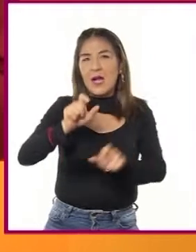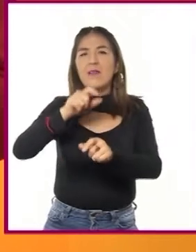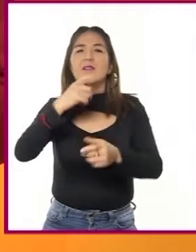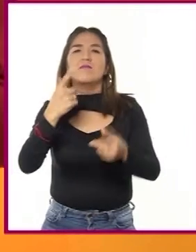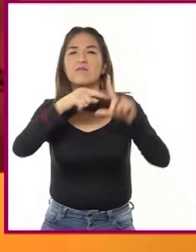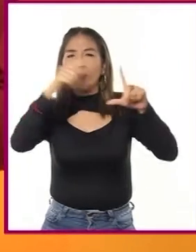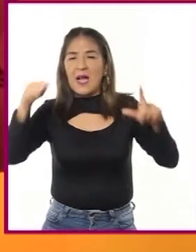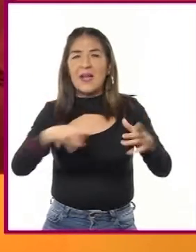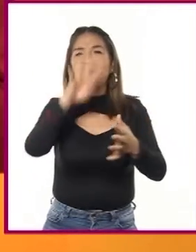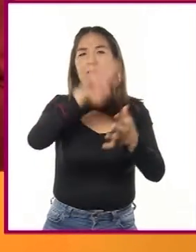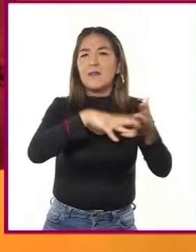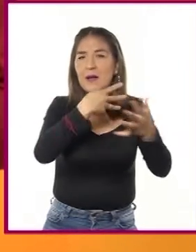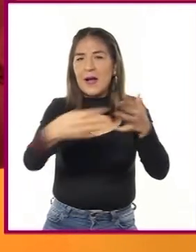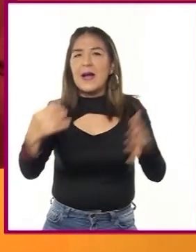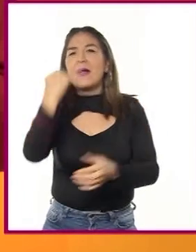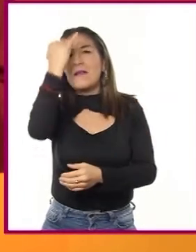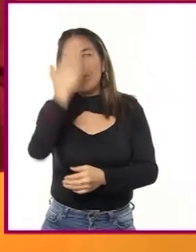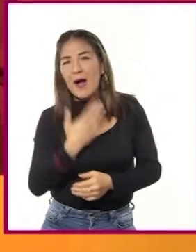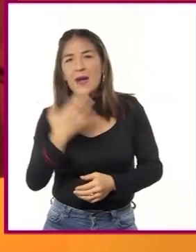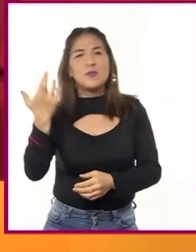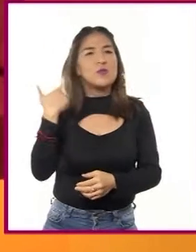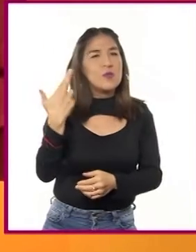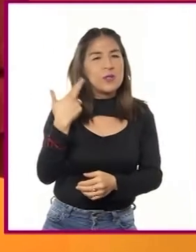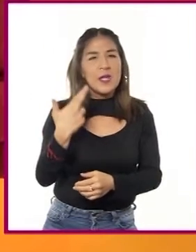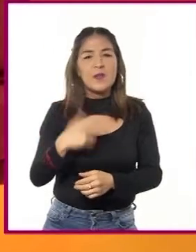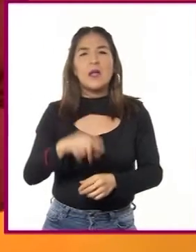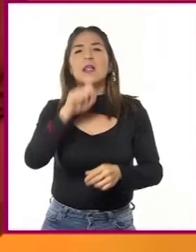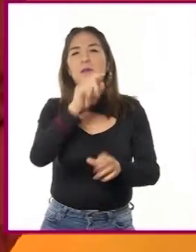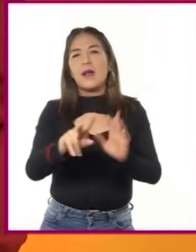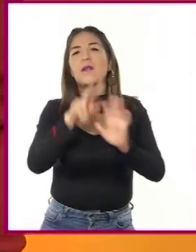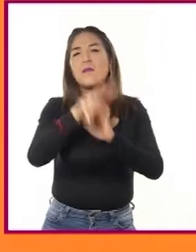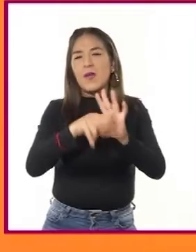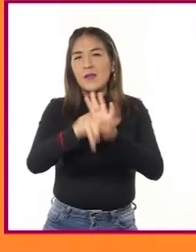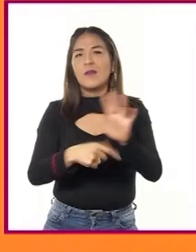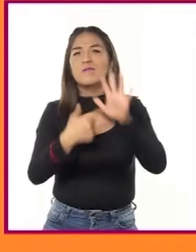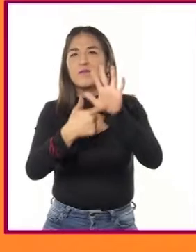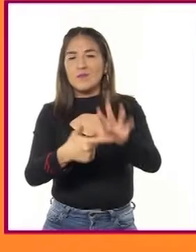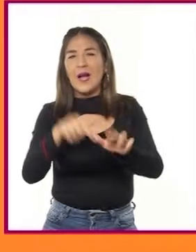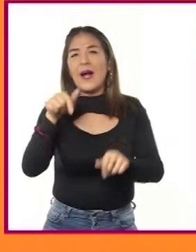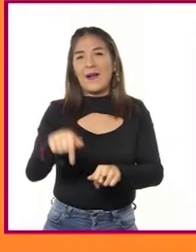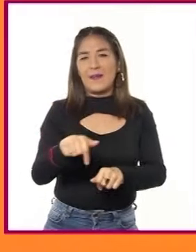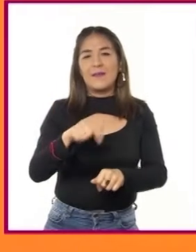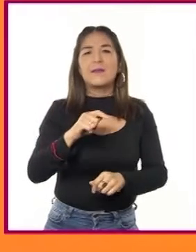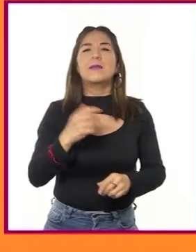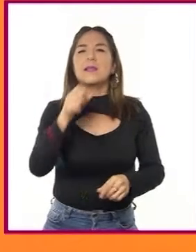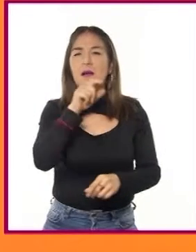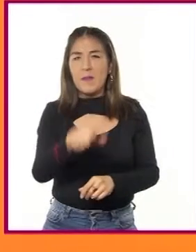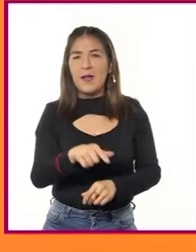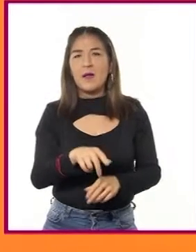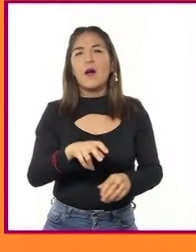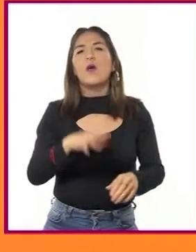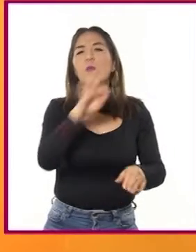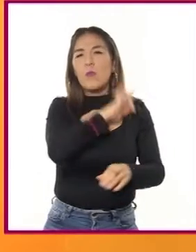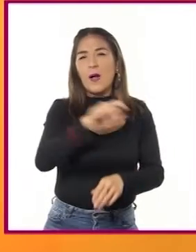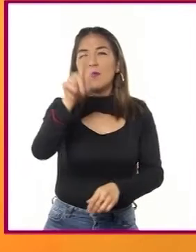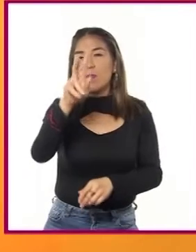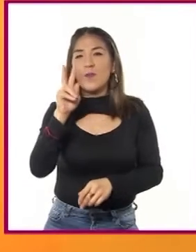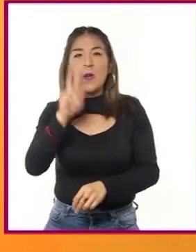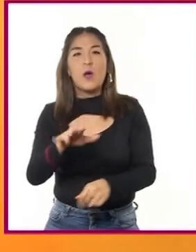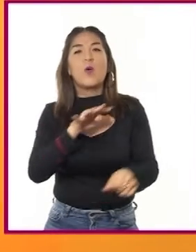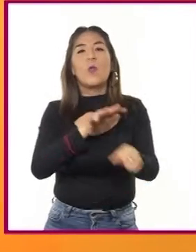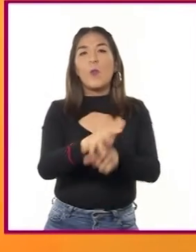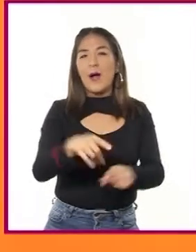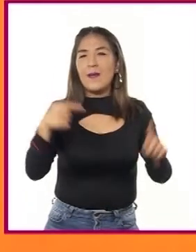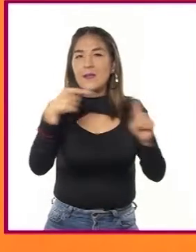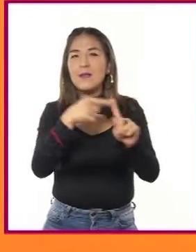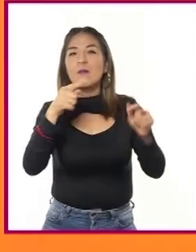imágenes, sonidos, videos y presentaciones multimedia. Es importante tener identificado el